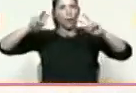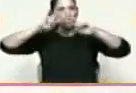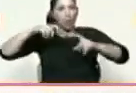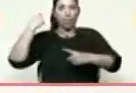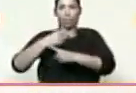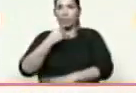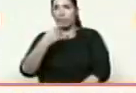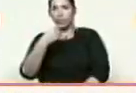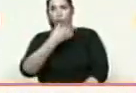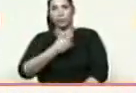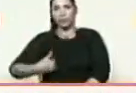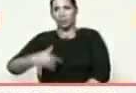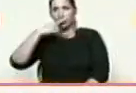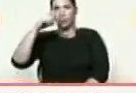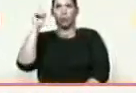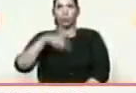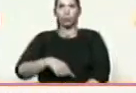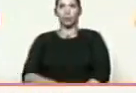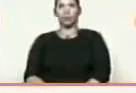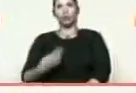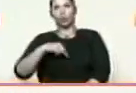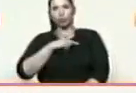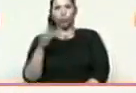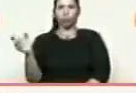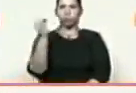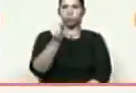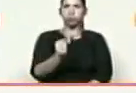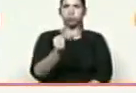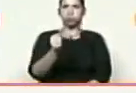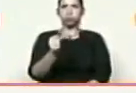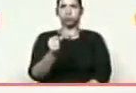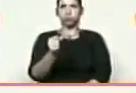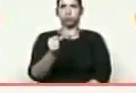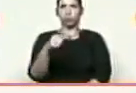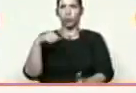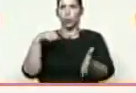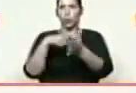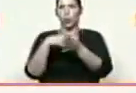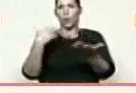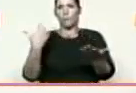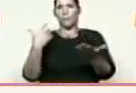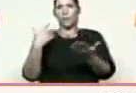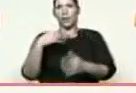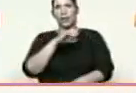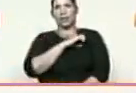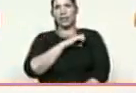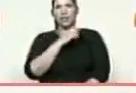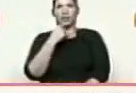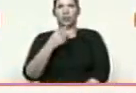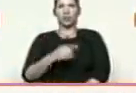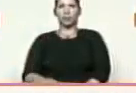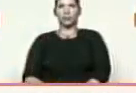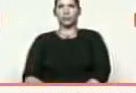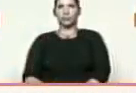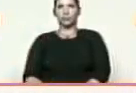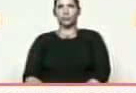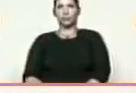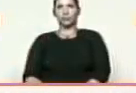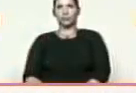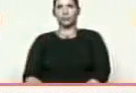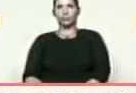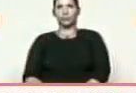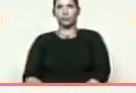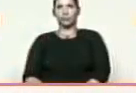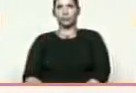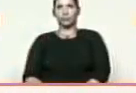Maduro? Nosotros llegamos con un golpe continuado de enero y hubo una ofensiva de enero para acá del imperialismo.